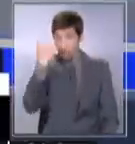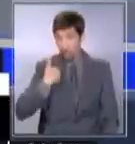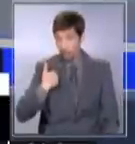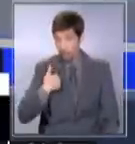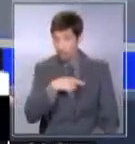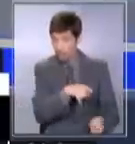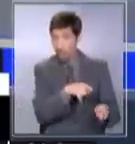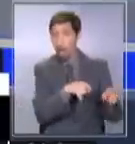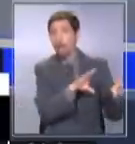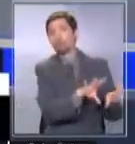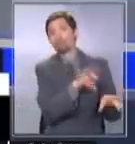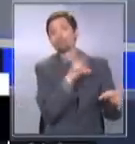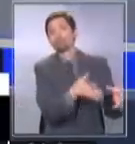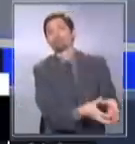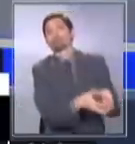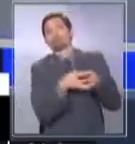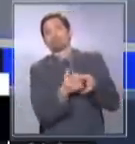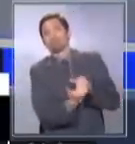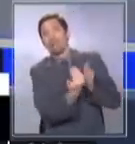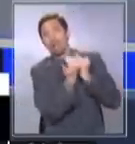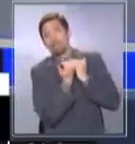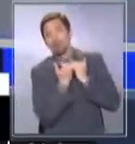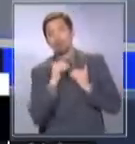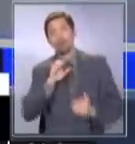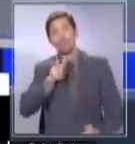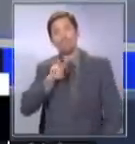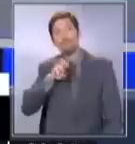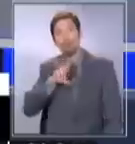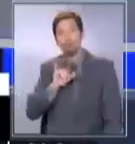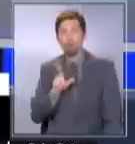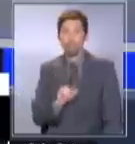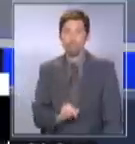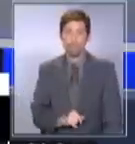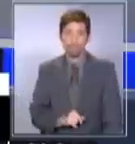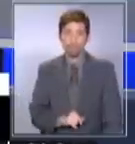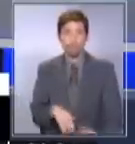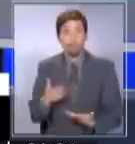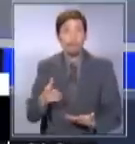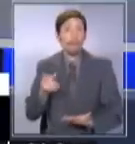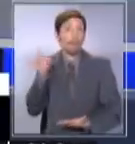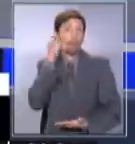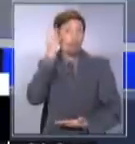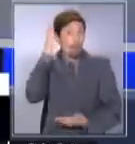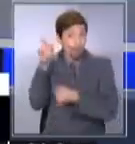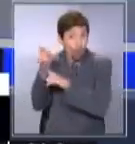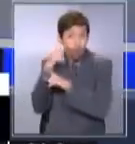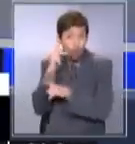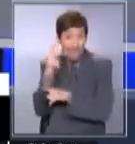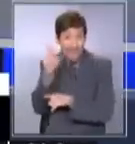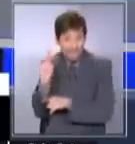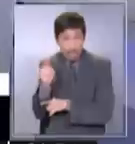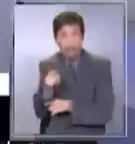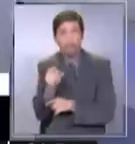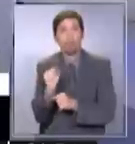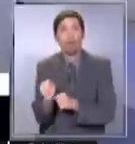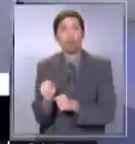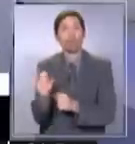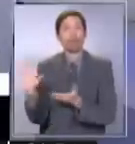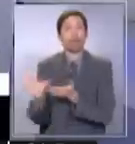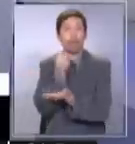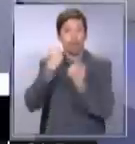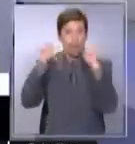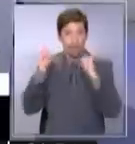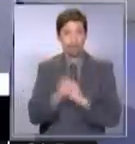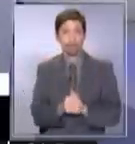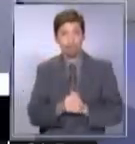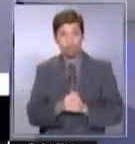una ustedes en evópoli para llevar a Felipe cast eventualmente a la moneda mire el equipo de campaña presidencial de Felipe cas